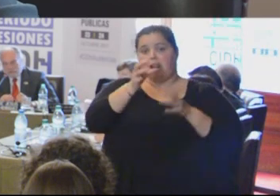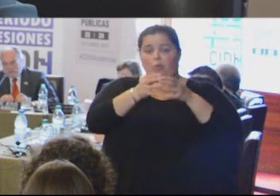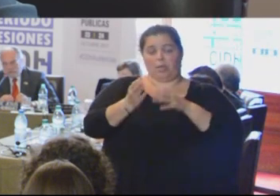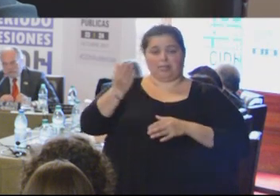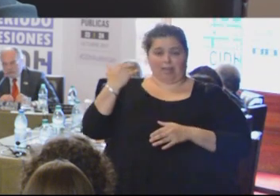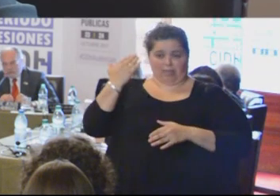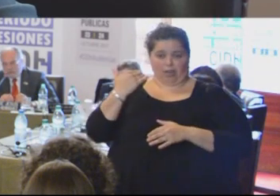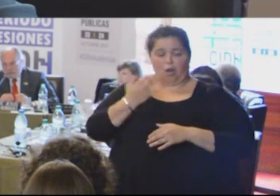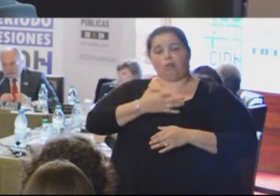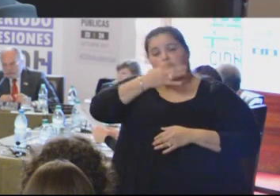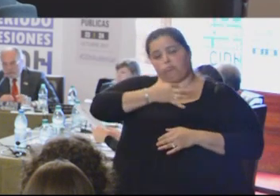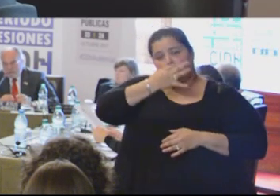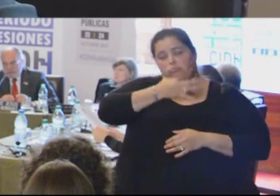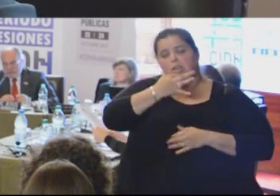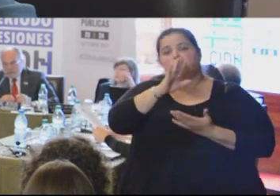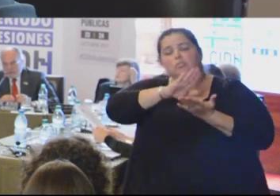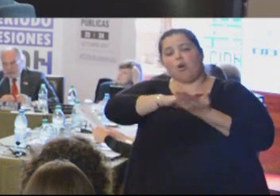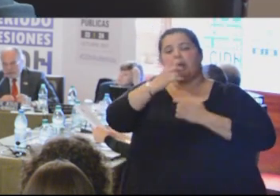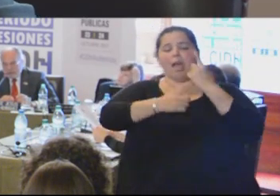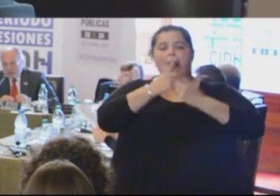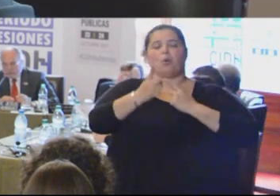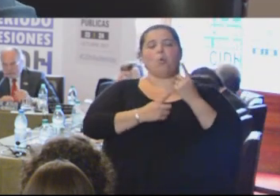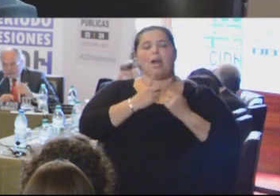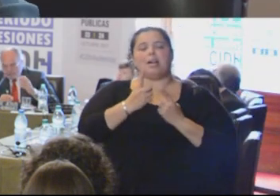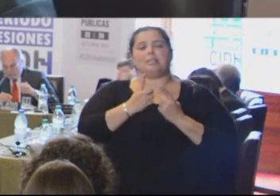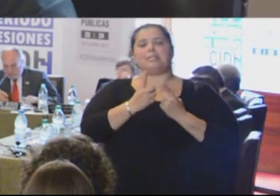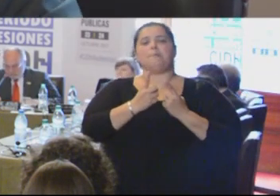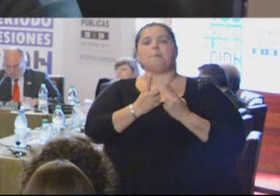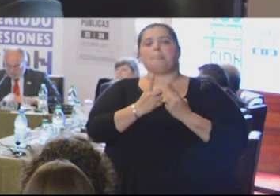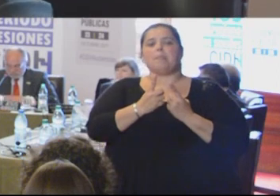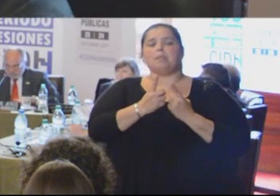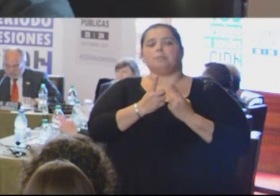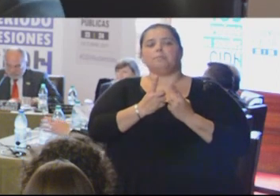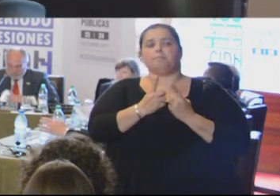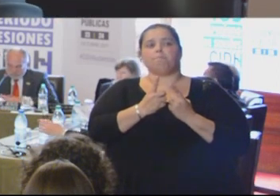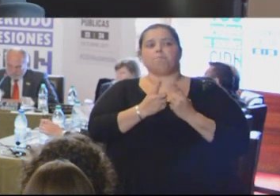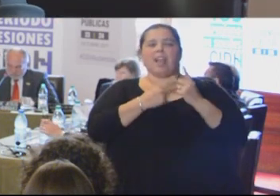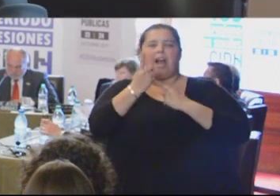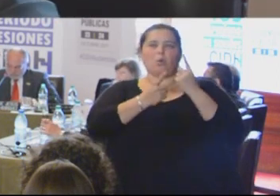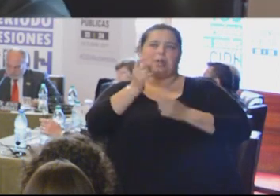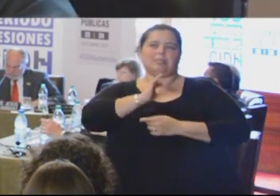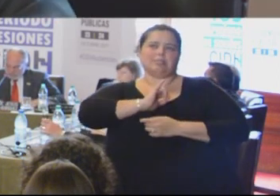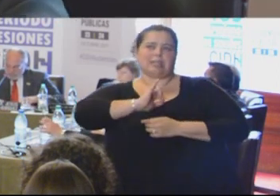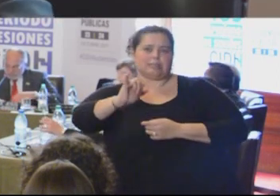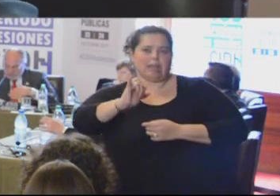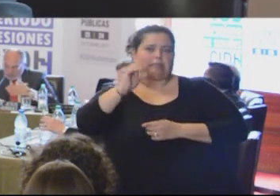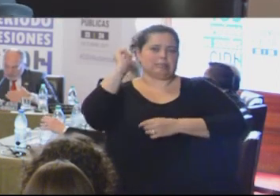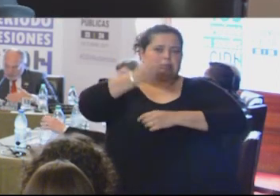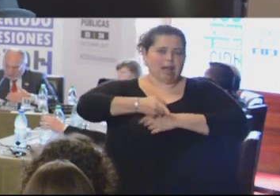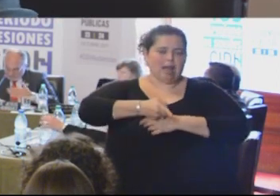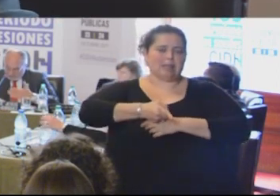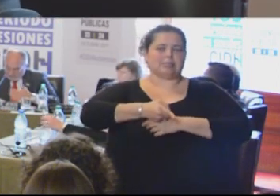de algunas a algunas no solo sentencias sino también